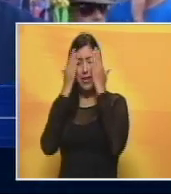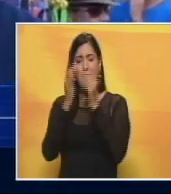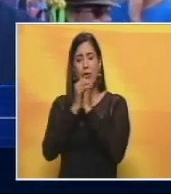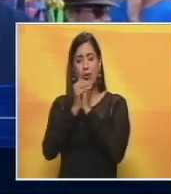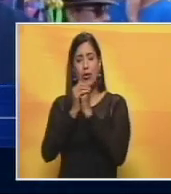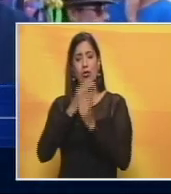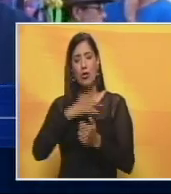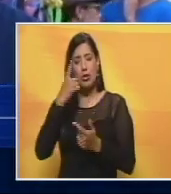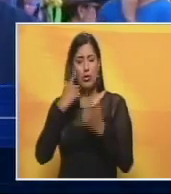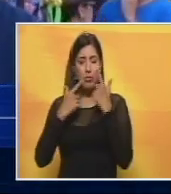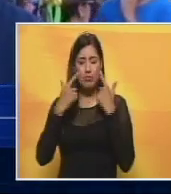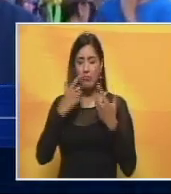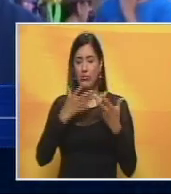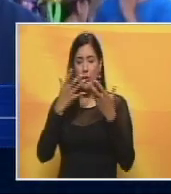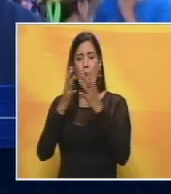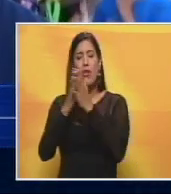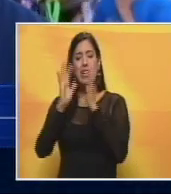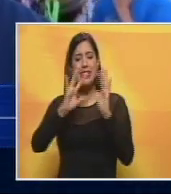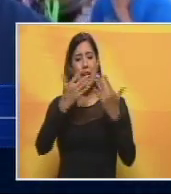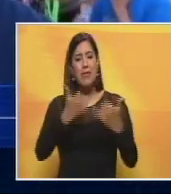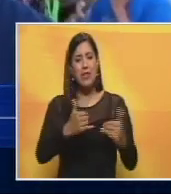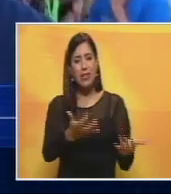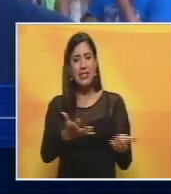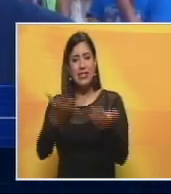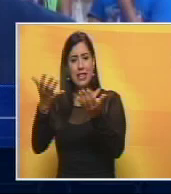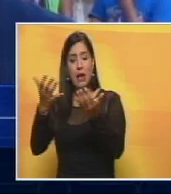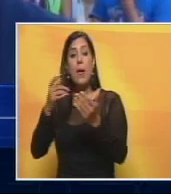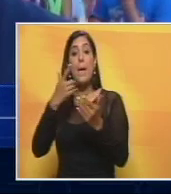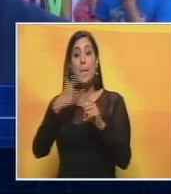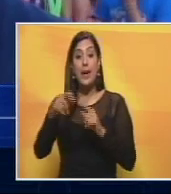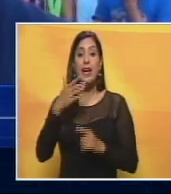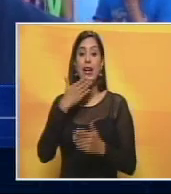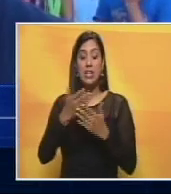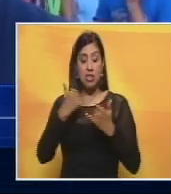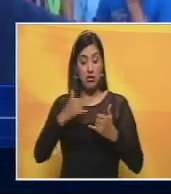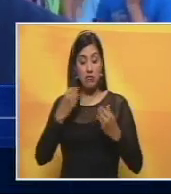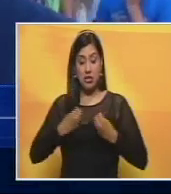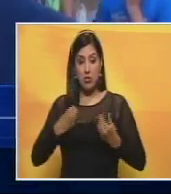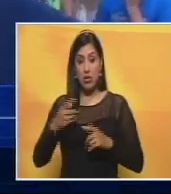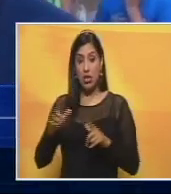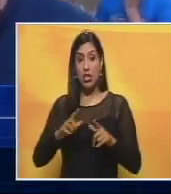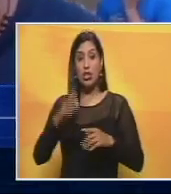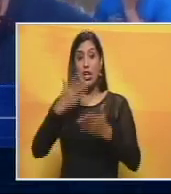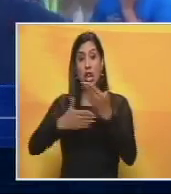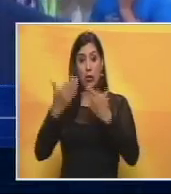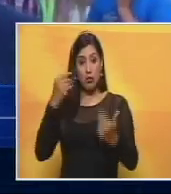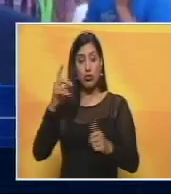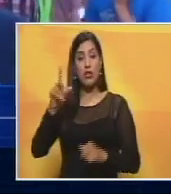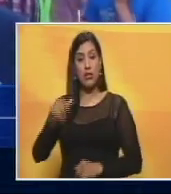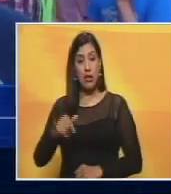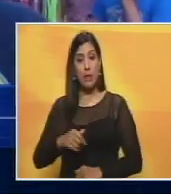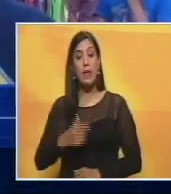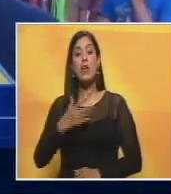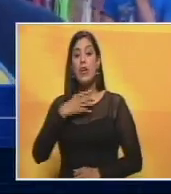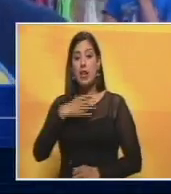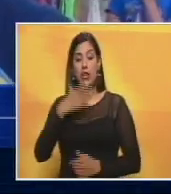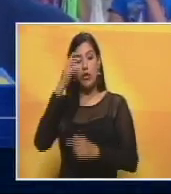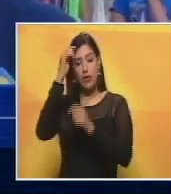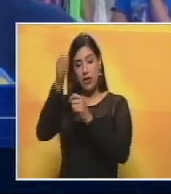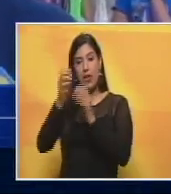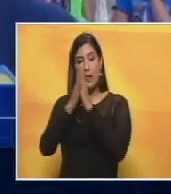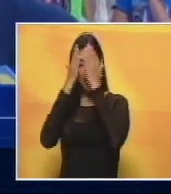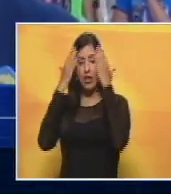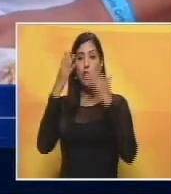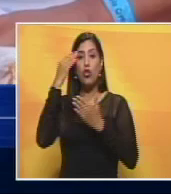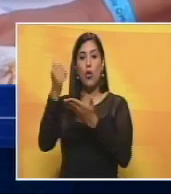ella, vine llorando, hablé con ella, le imploré que me salvaran a mi hijo y gracias a ella mi hijo está vivo y tengo mi negocio aquí. Y me debo a ella, pues a